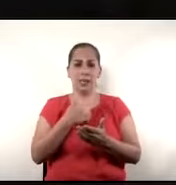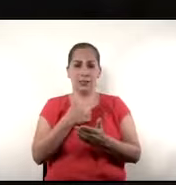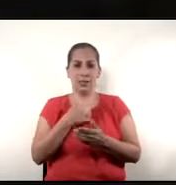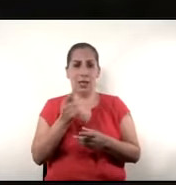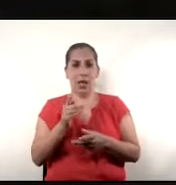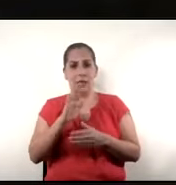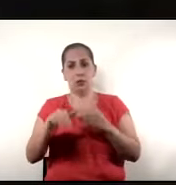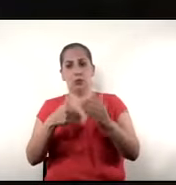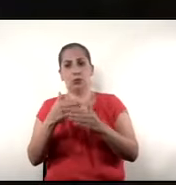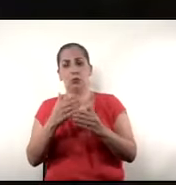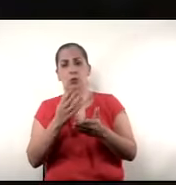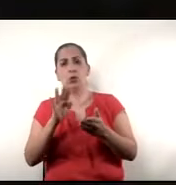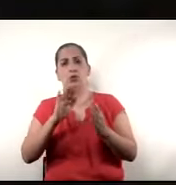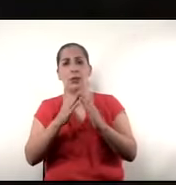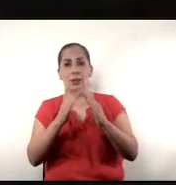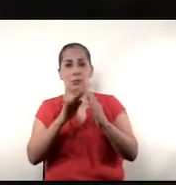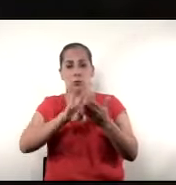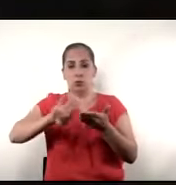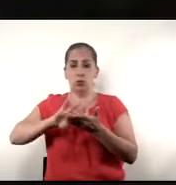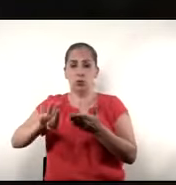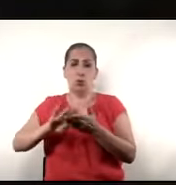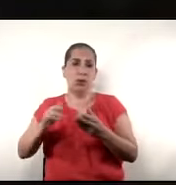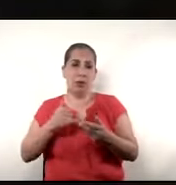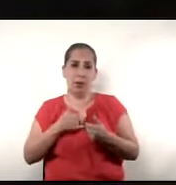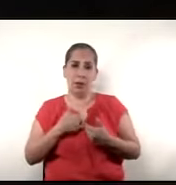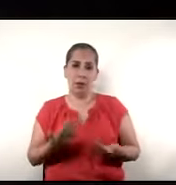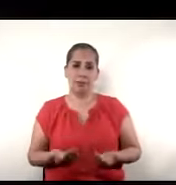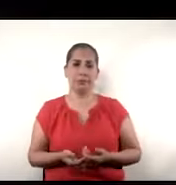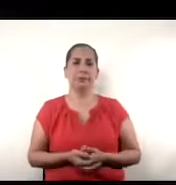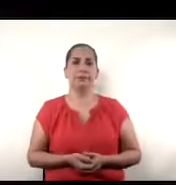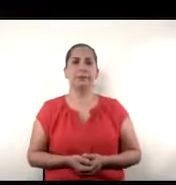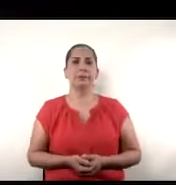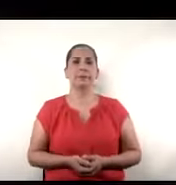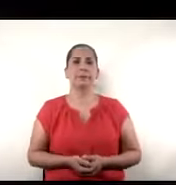los procesos de expropiación y explotación que producen.